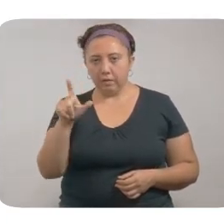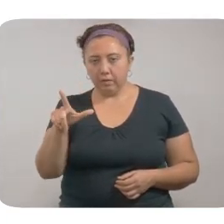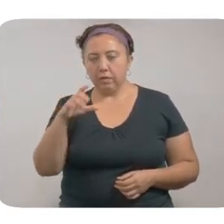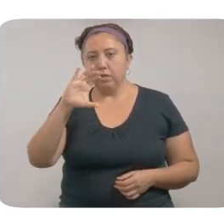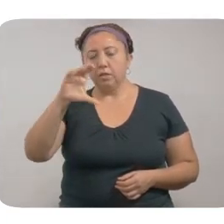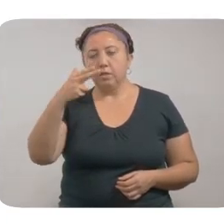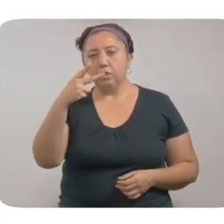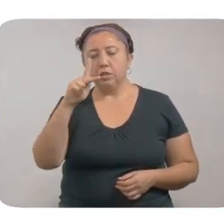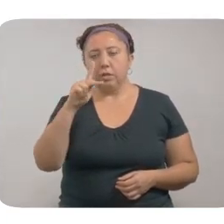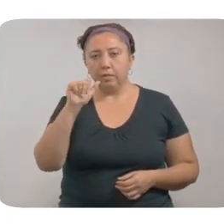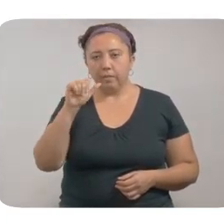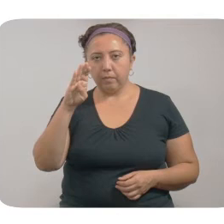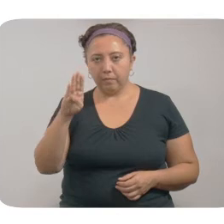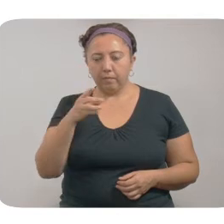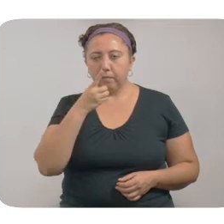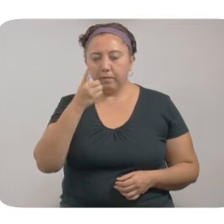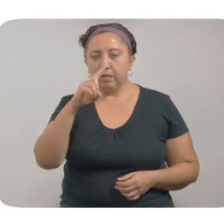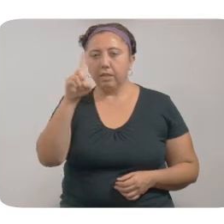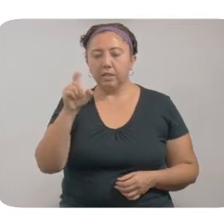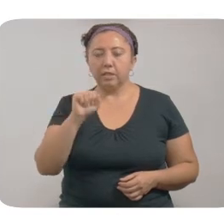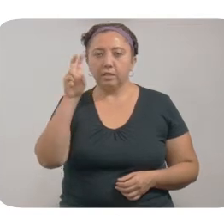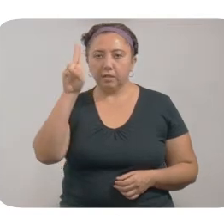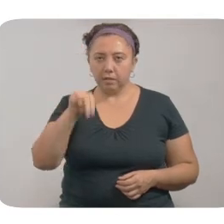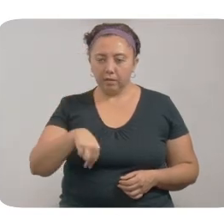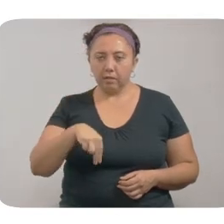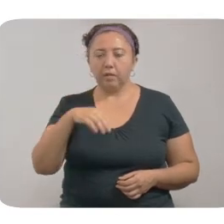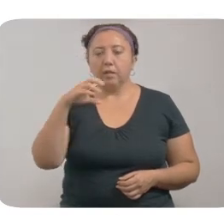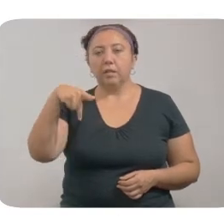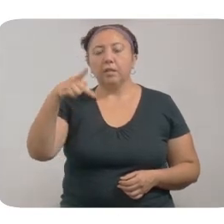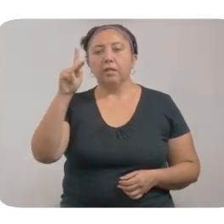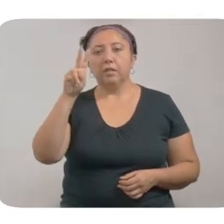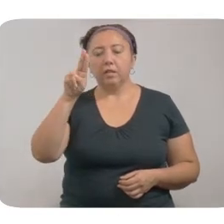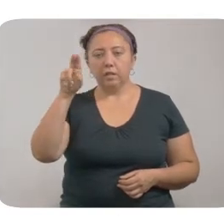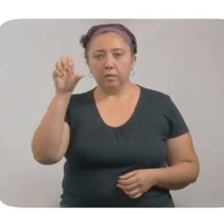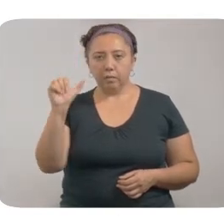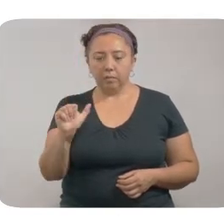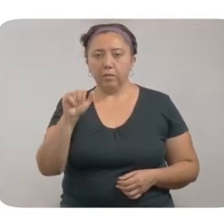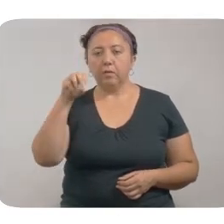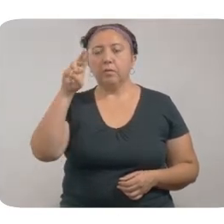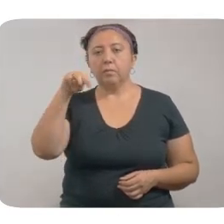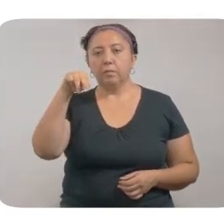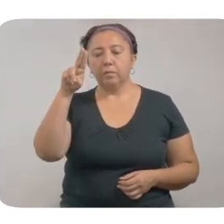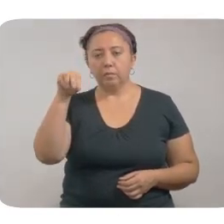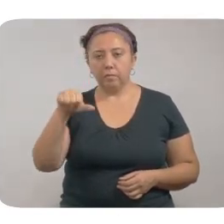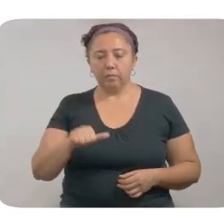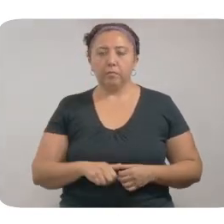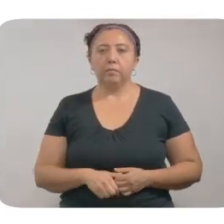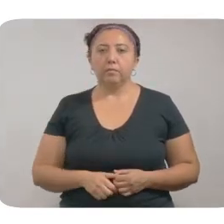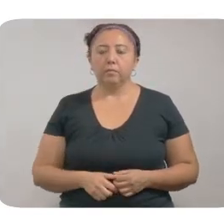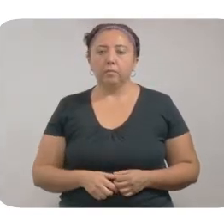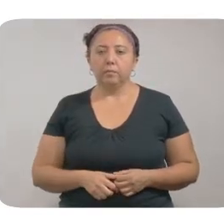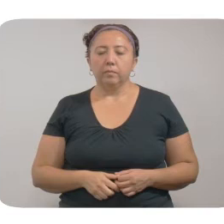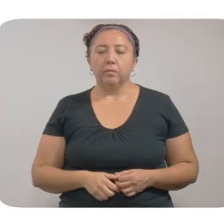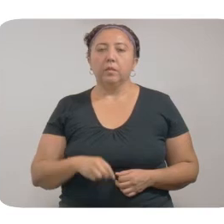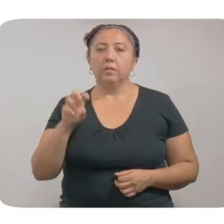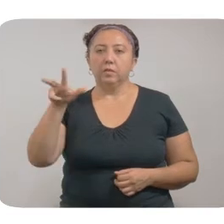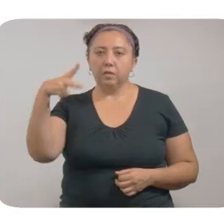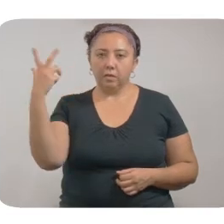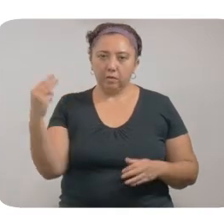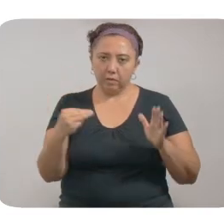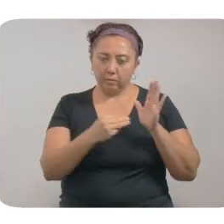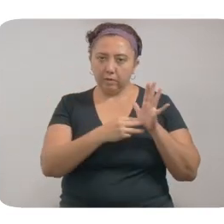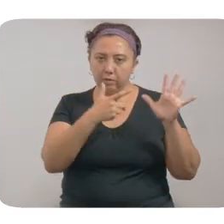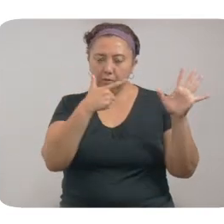chapa con punto sanz hunucmá cagua motul una tco y temozón de los 13